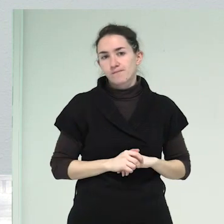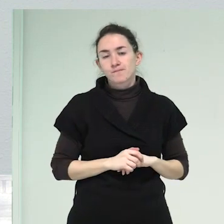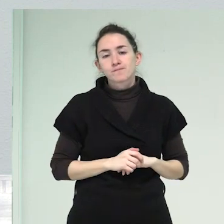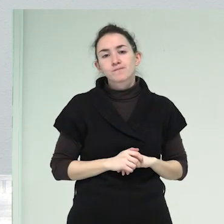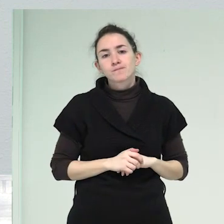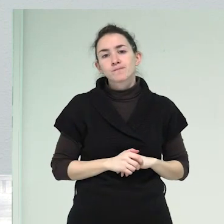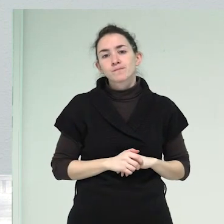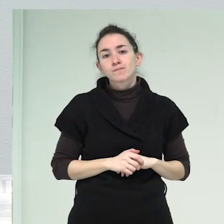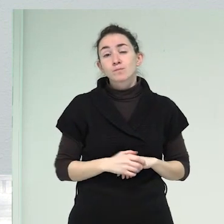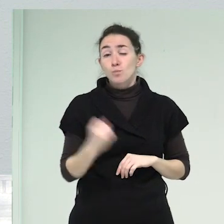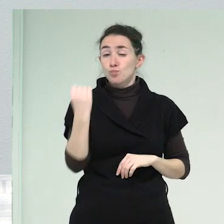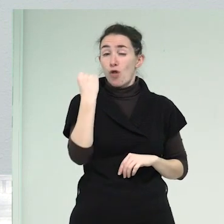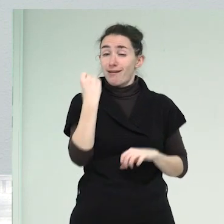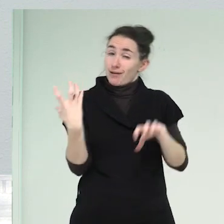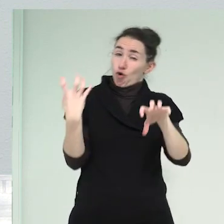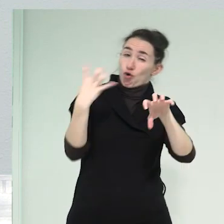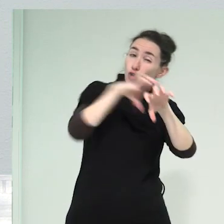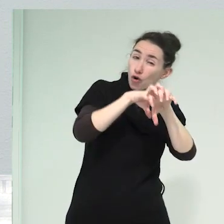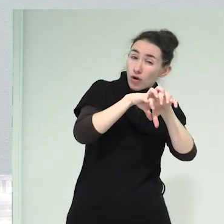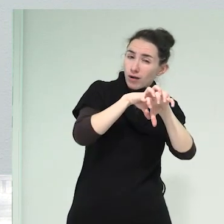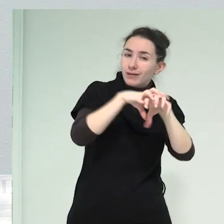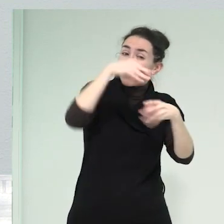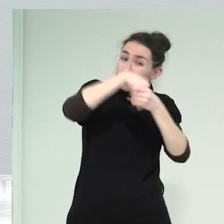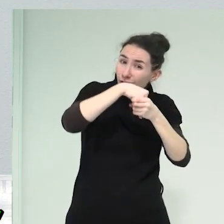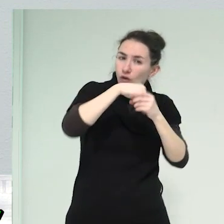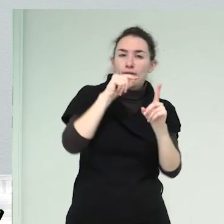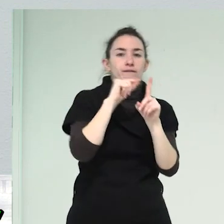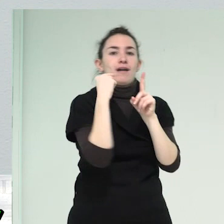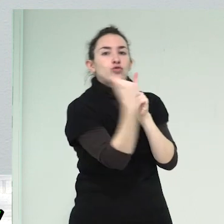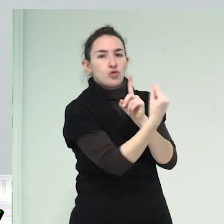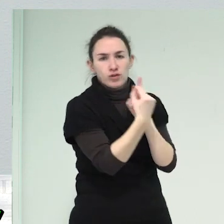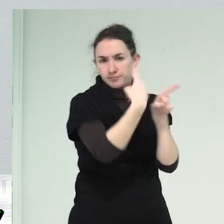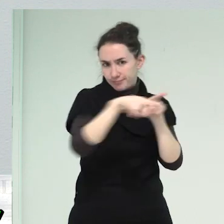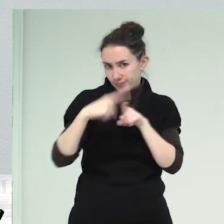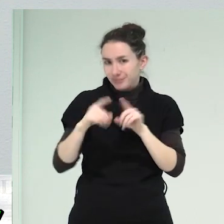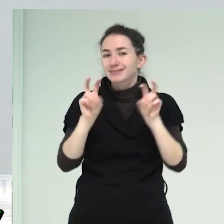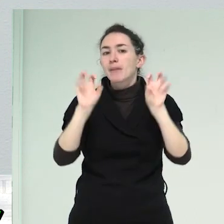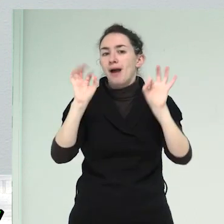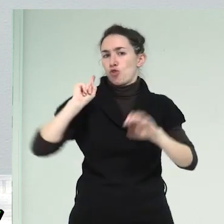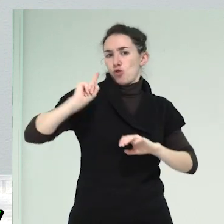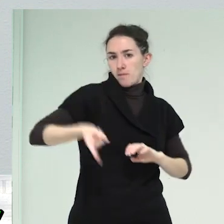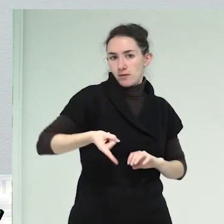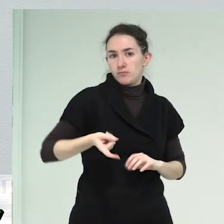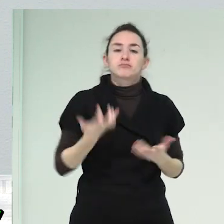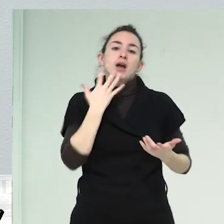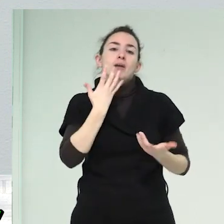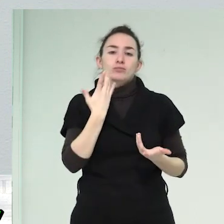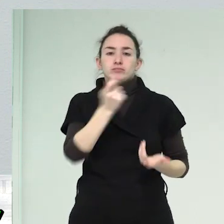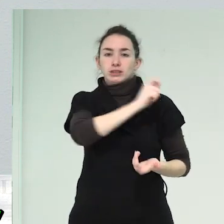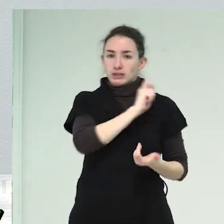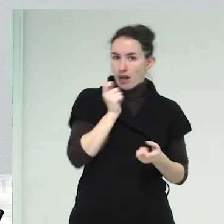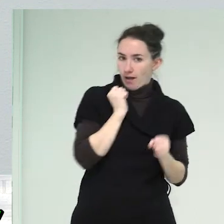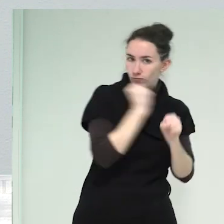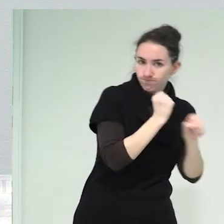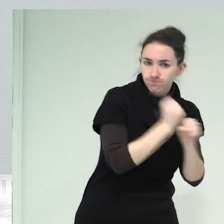La colonialidad del poder es un conjunto de factores de dominación. Ahí se entremezclan el trabajo esclavo, el